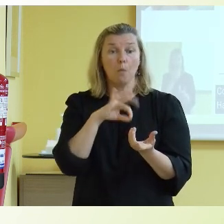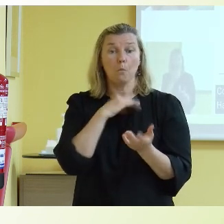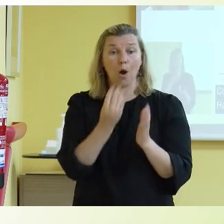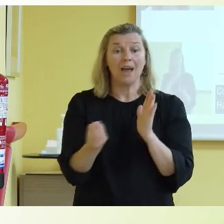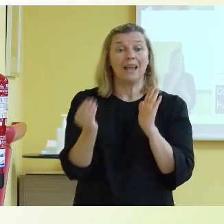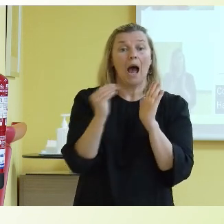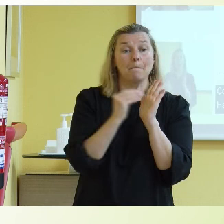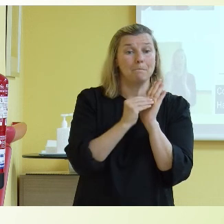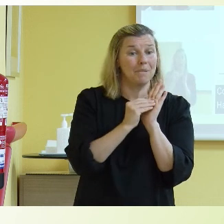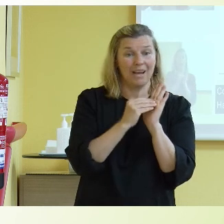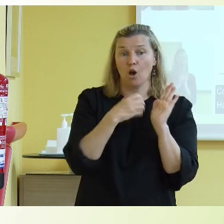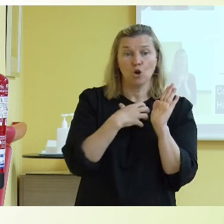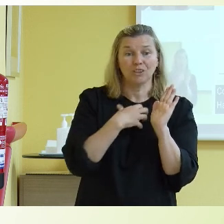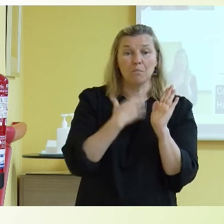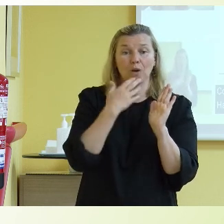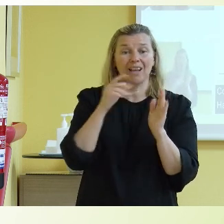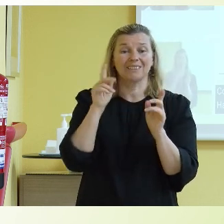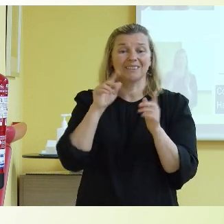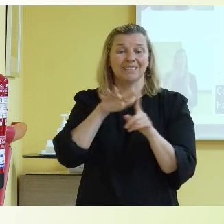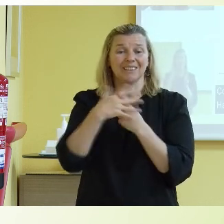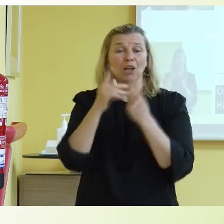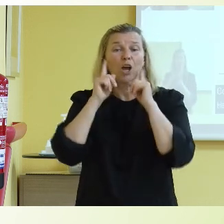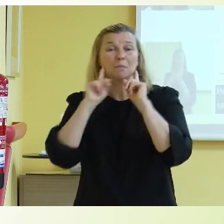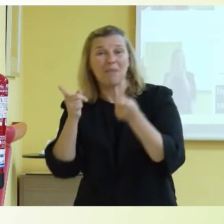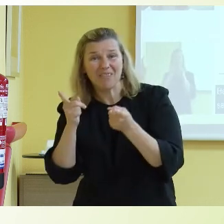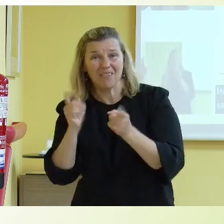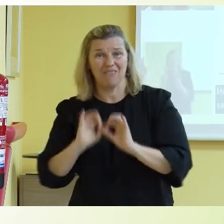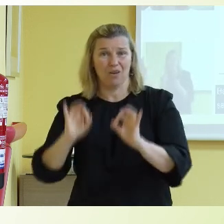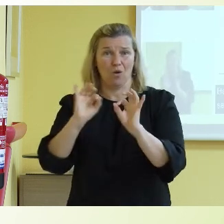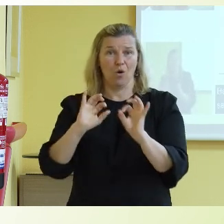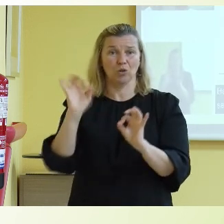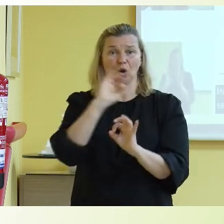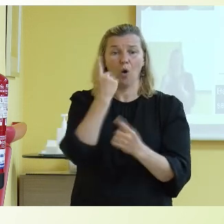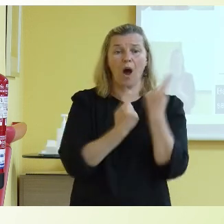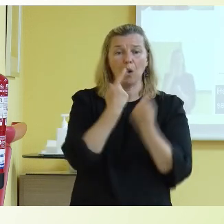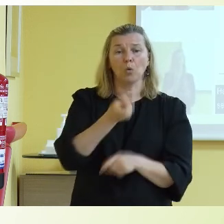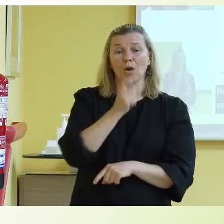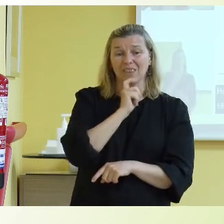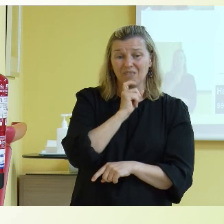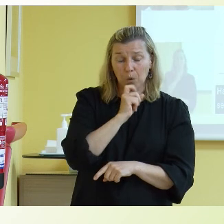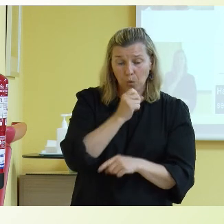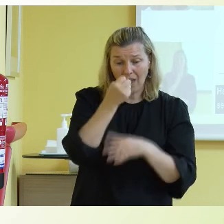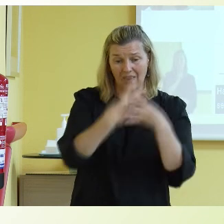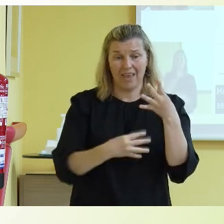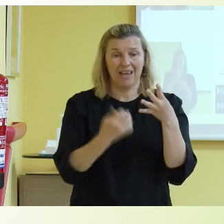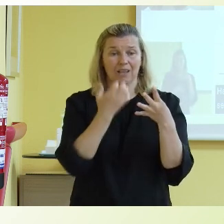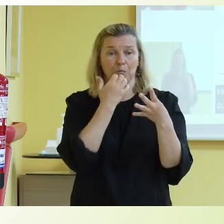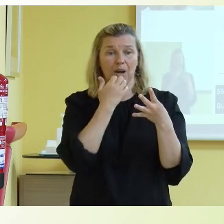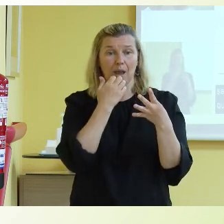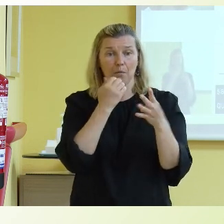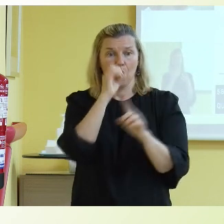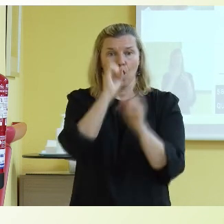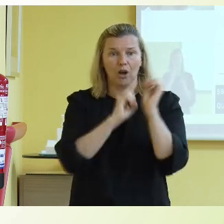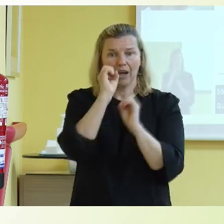casos específicos. Además, podrían presentarse algunas dificultades que no están enumeradas aquí o manifestarse con un grado diferente